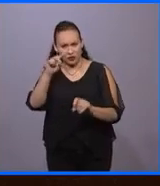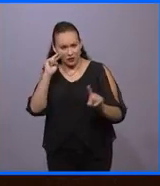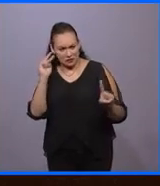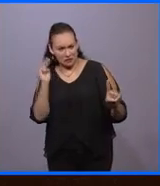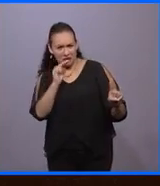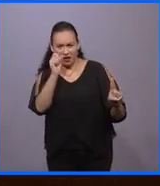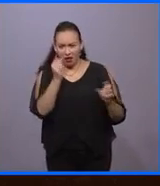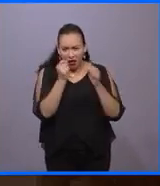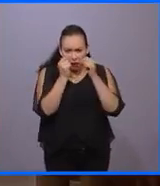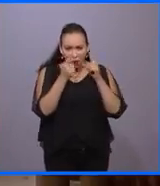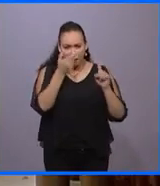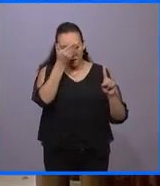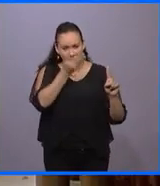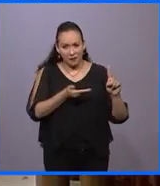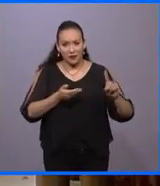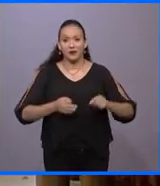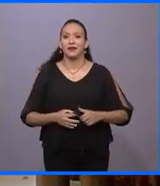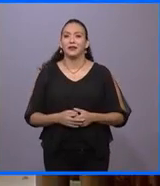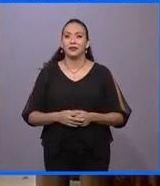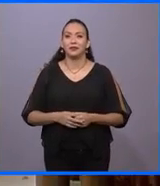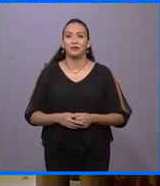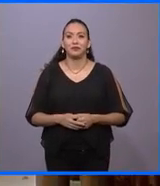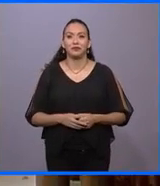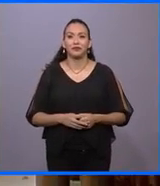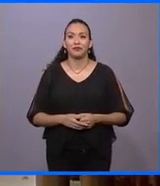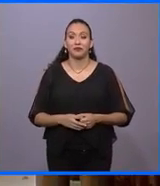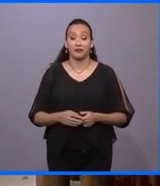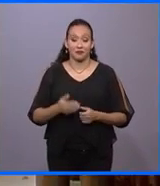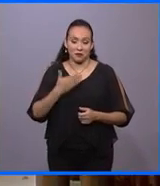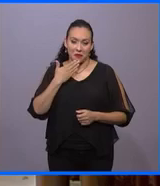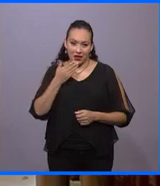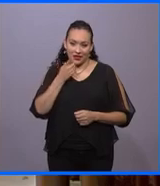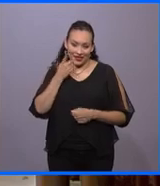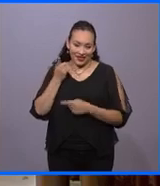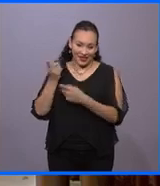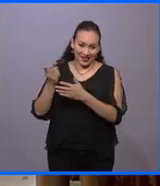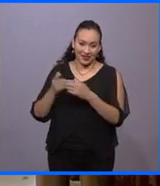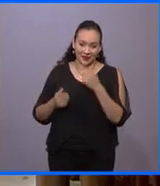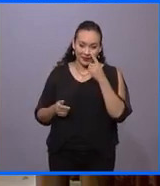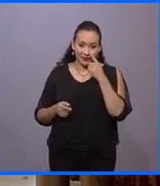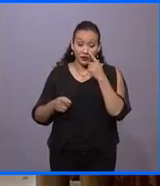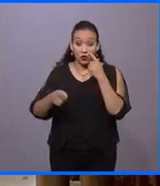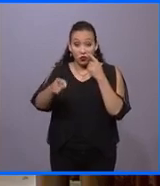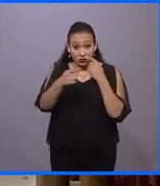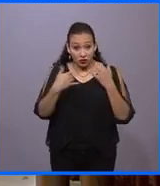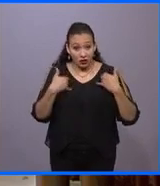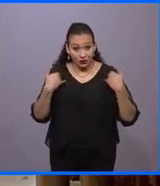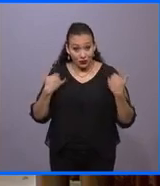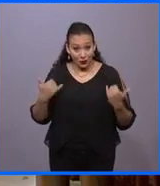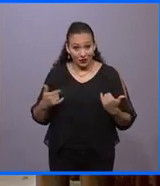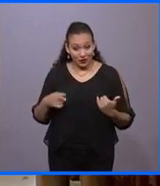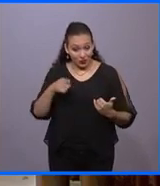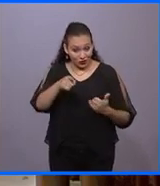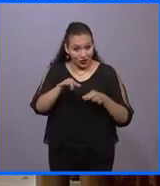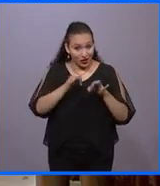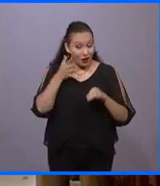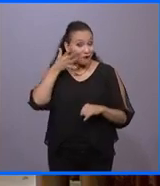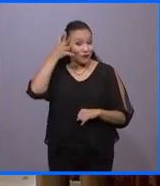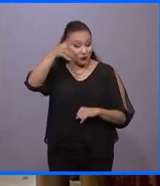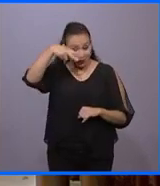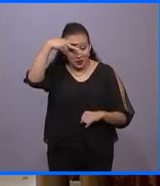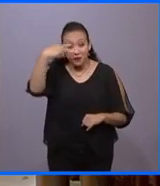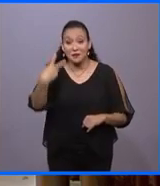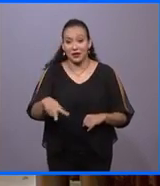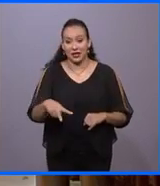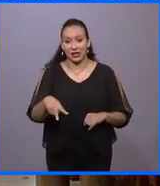función jurisdiccional. Como bien decía la señora ministra, ustedes son el futuro de México. La esperanza